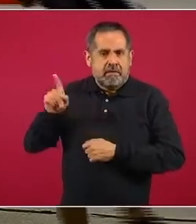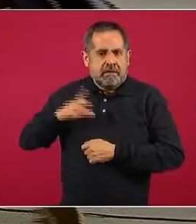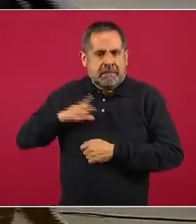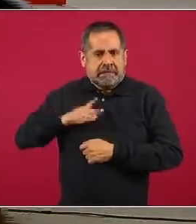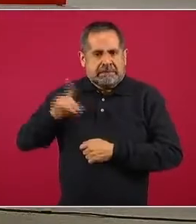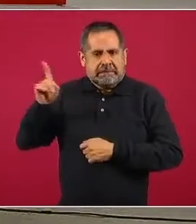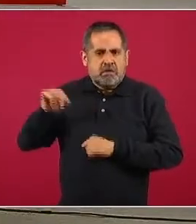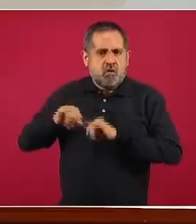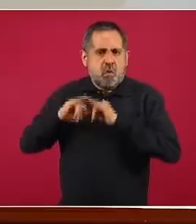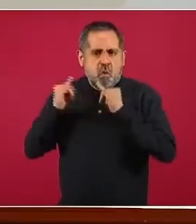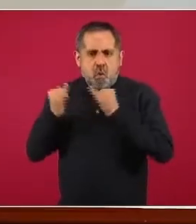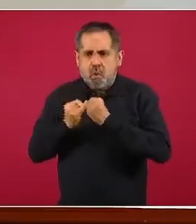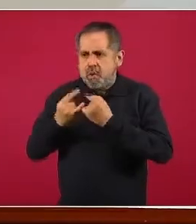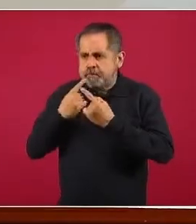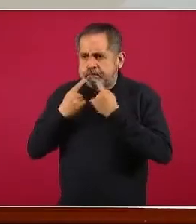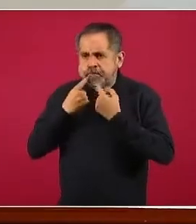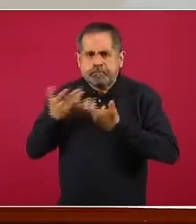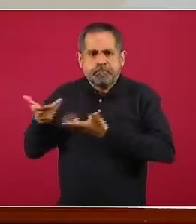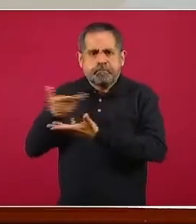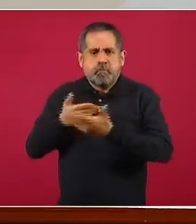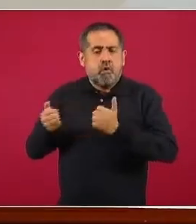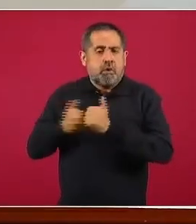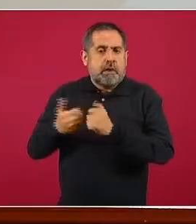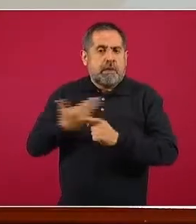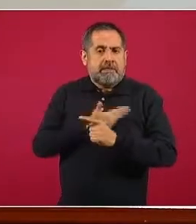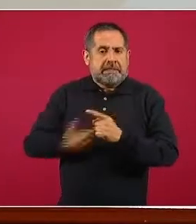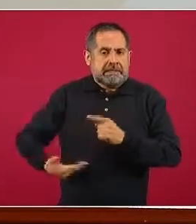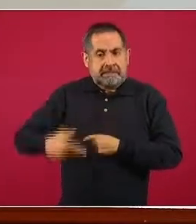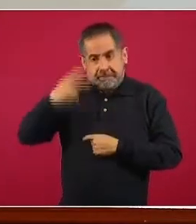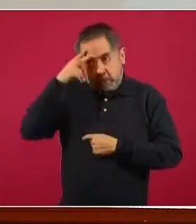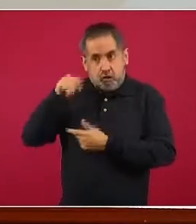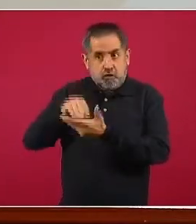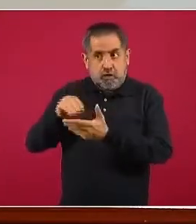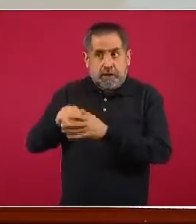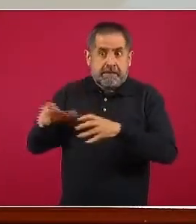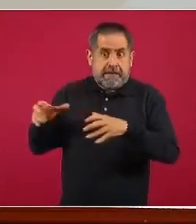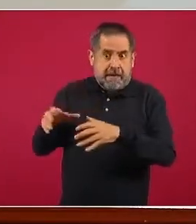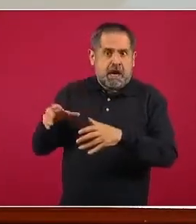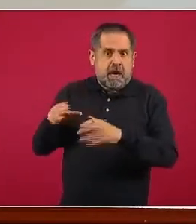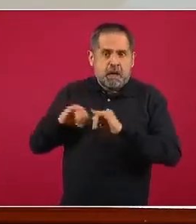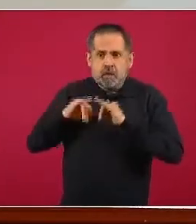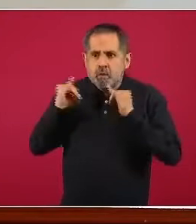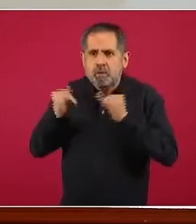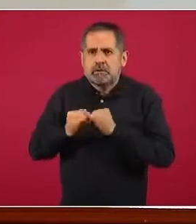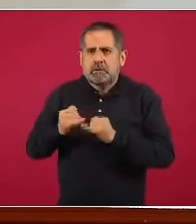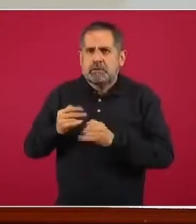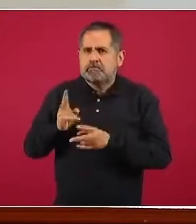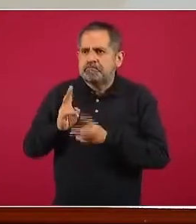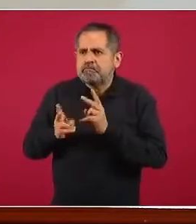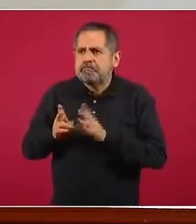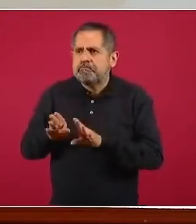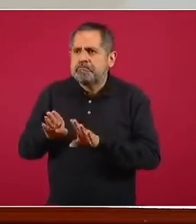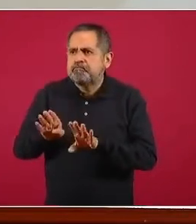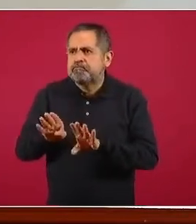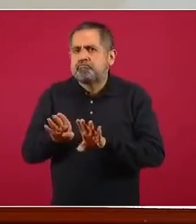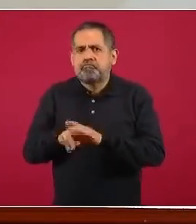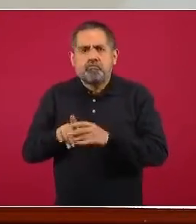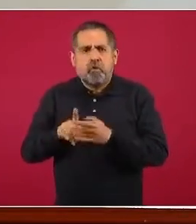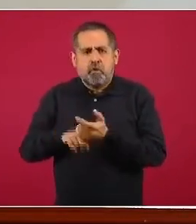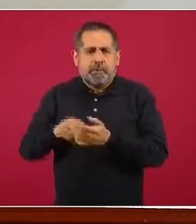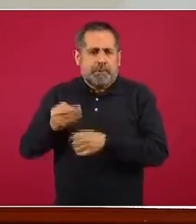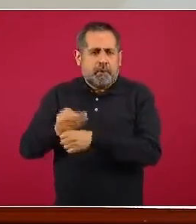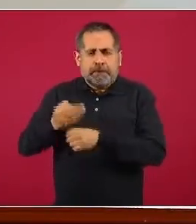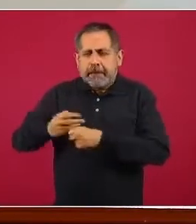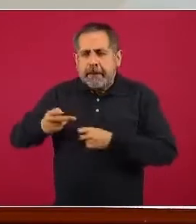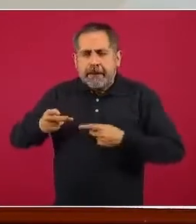reunión intersectorial con el señor presidente de la República, en donde precisamente se coordina toda la respuesta a